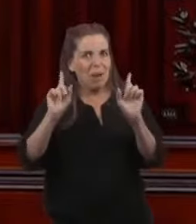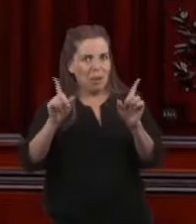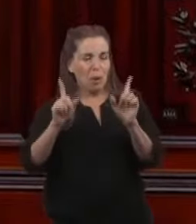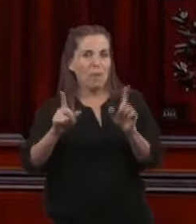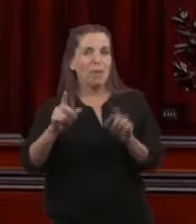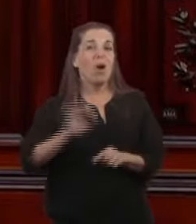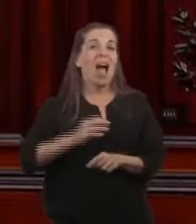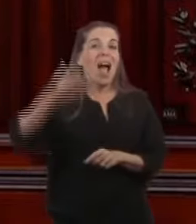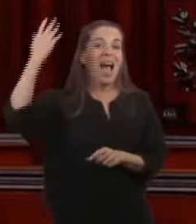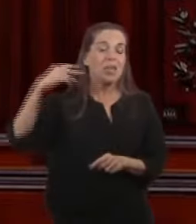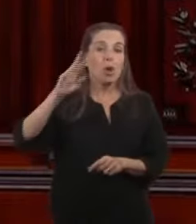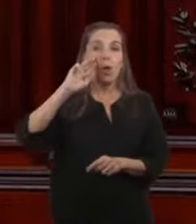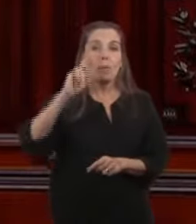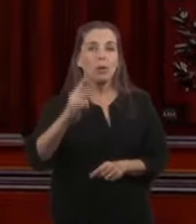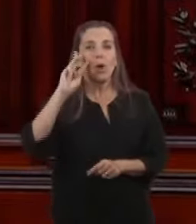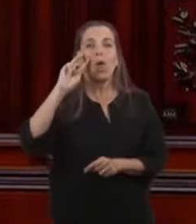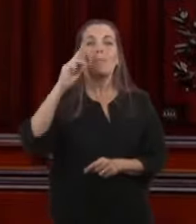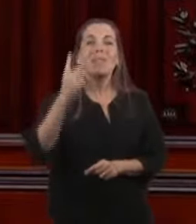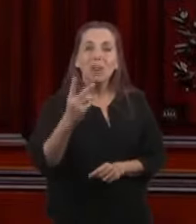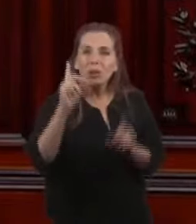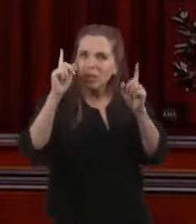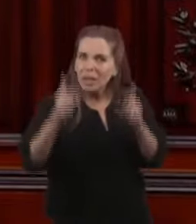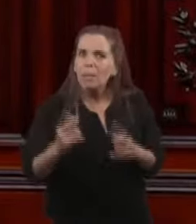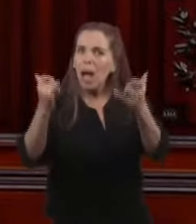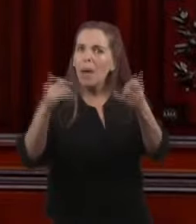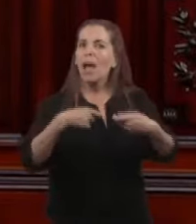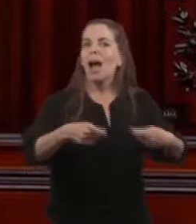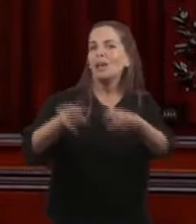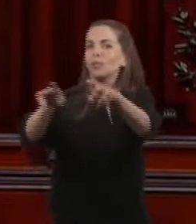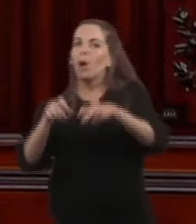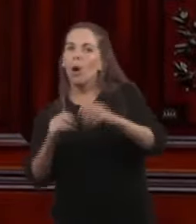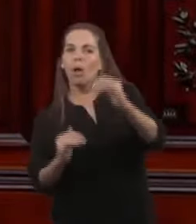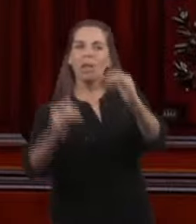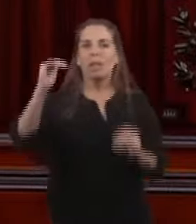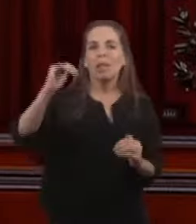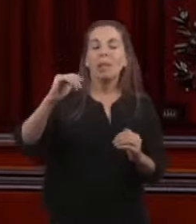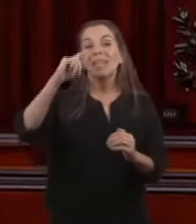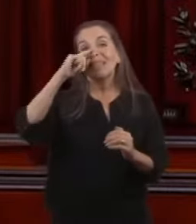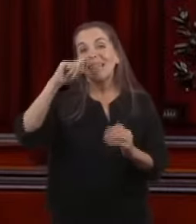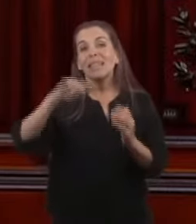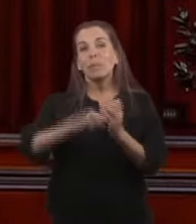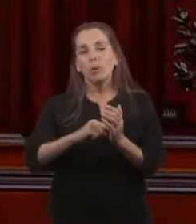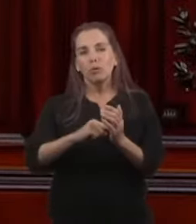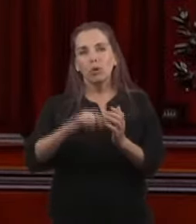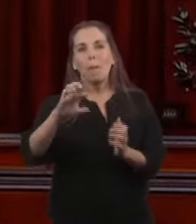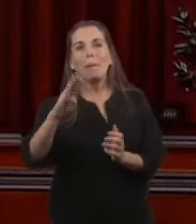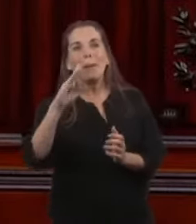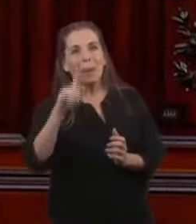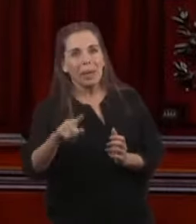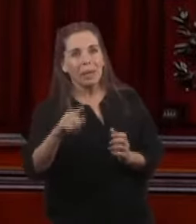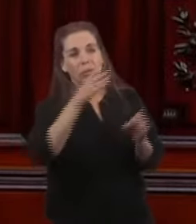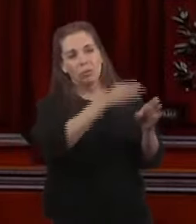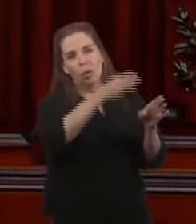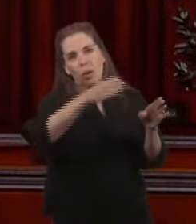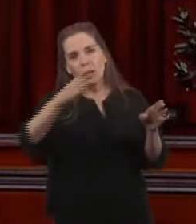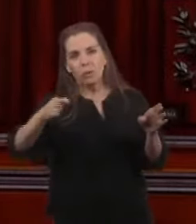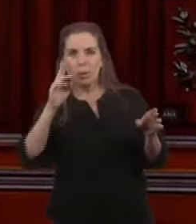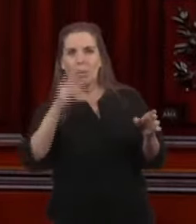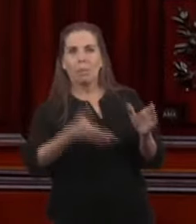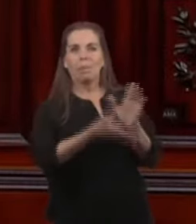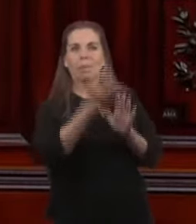del 2001 y 2002 teníamos un déficit de s puntos del pbi en este recorrido se ve un claro